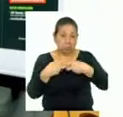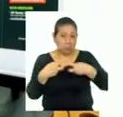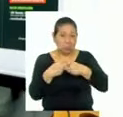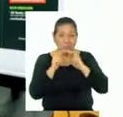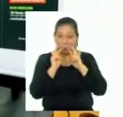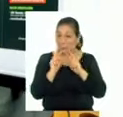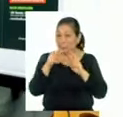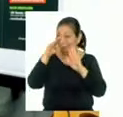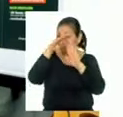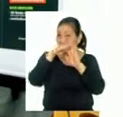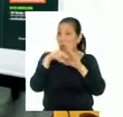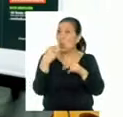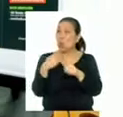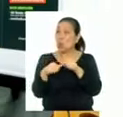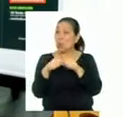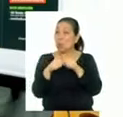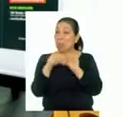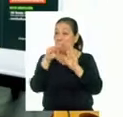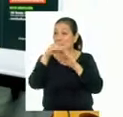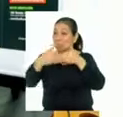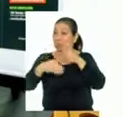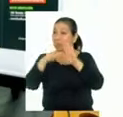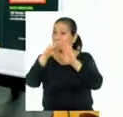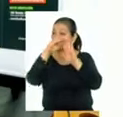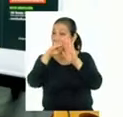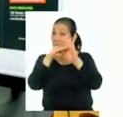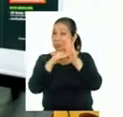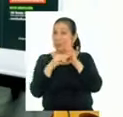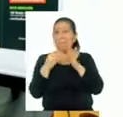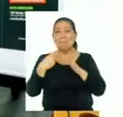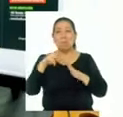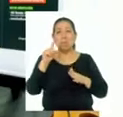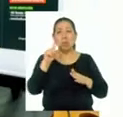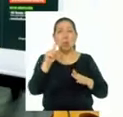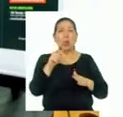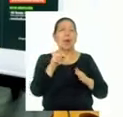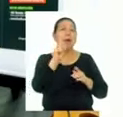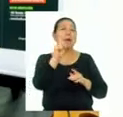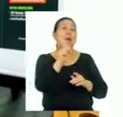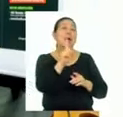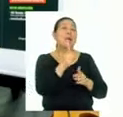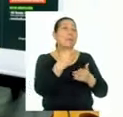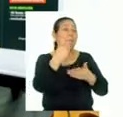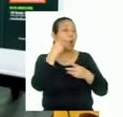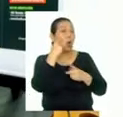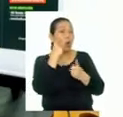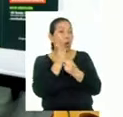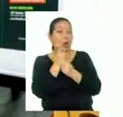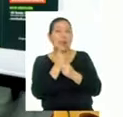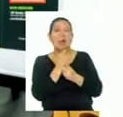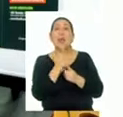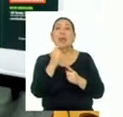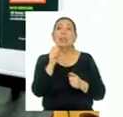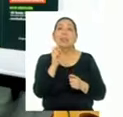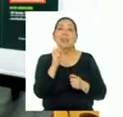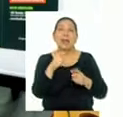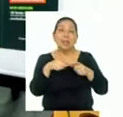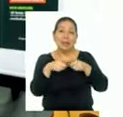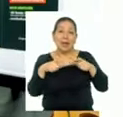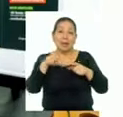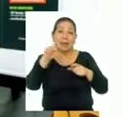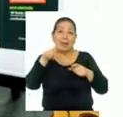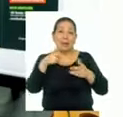Ahí ustedes tienen los números, creo, de este gran avance. Se han atendido más de 1 millón de casos de lo que se conoce como el TIVE, o la tarjeta